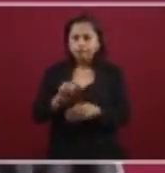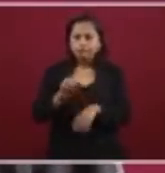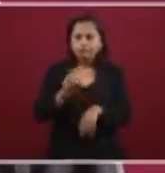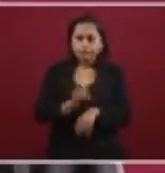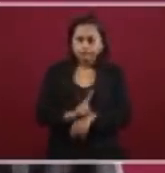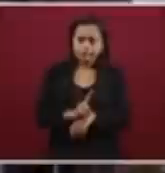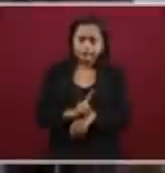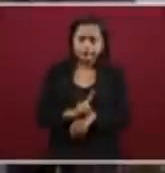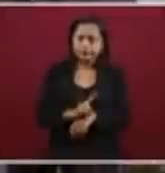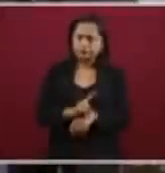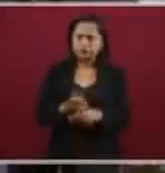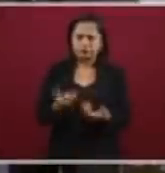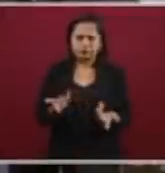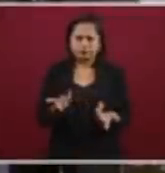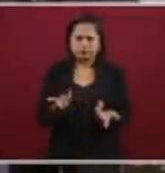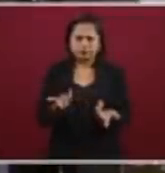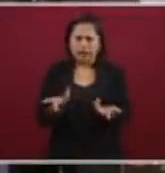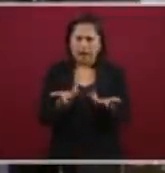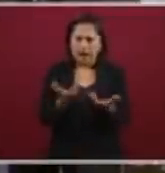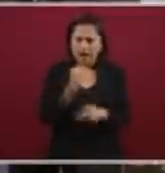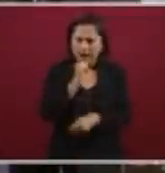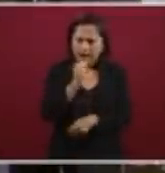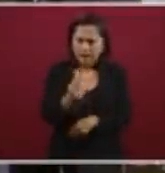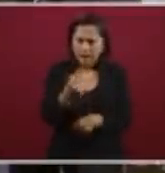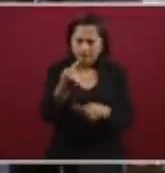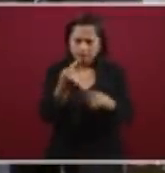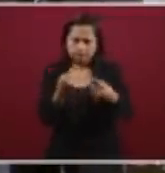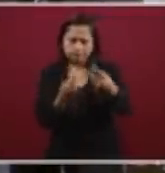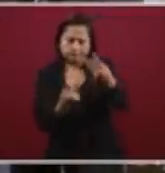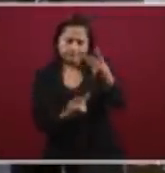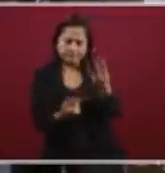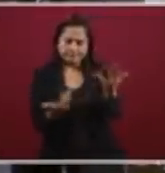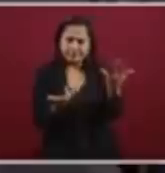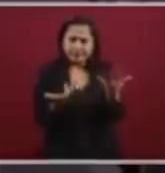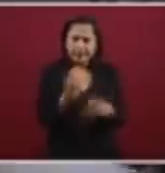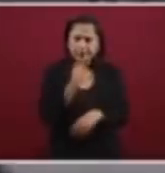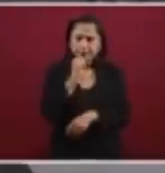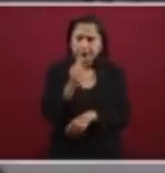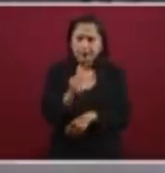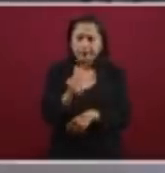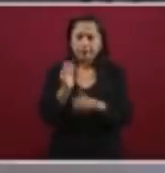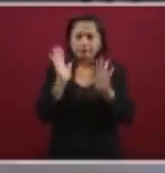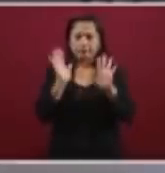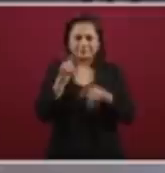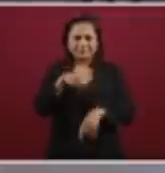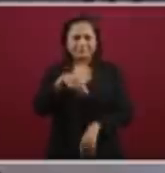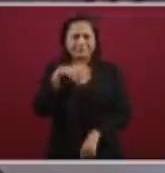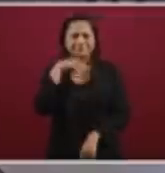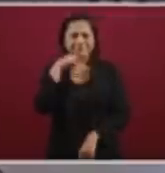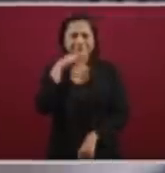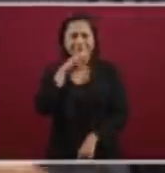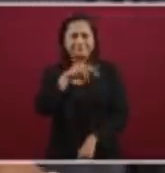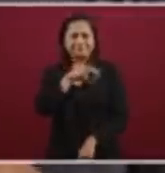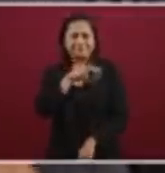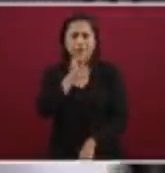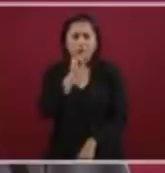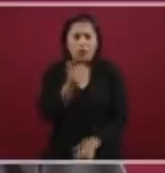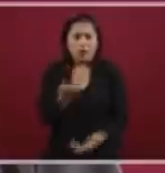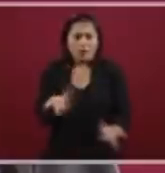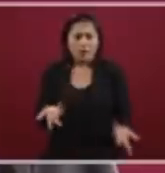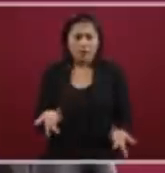ahora sí qué no hay nada que temer y es